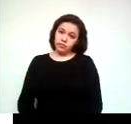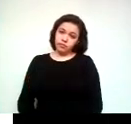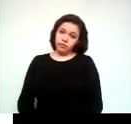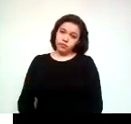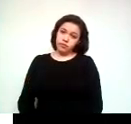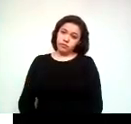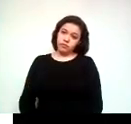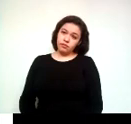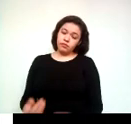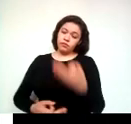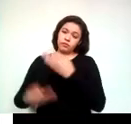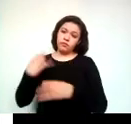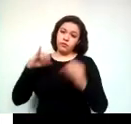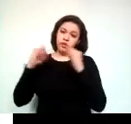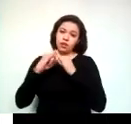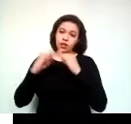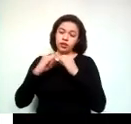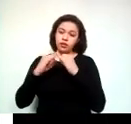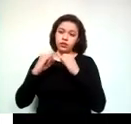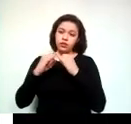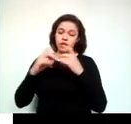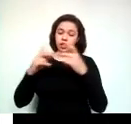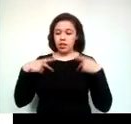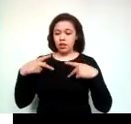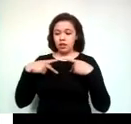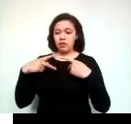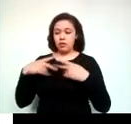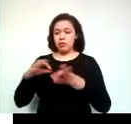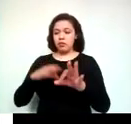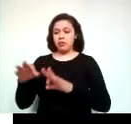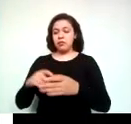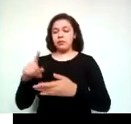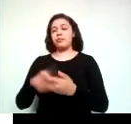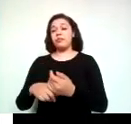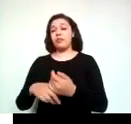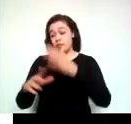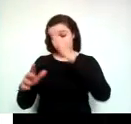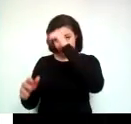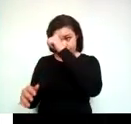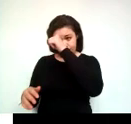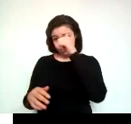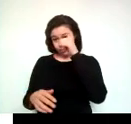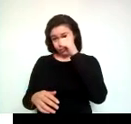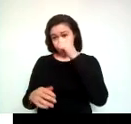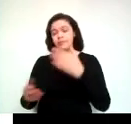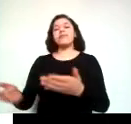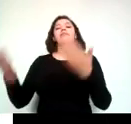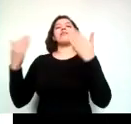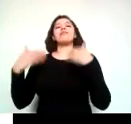las instituciones a partir de un colaborador. ¿De acuerdo? Pasamos a la siguiente.